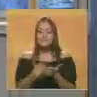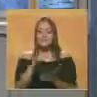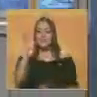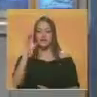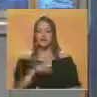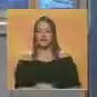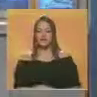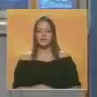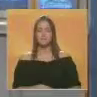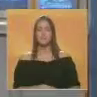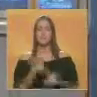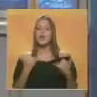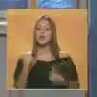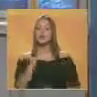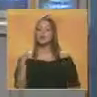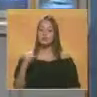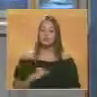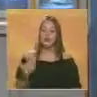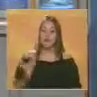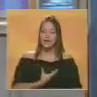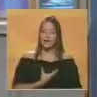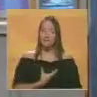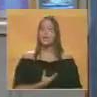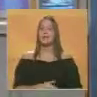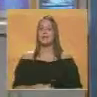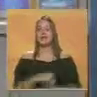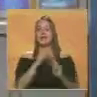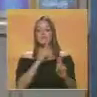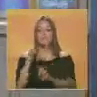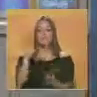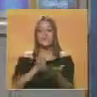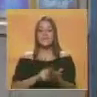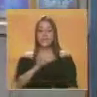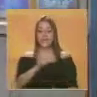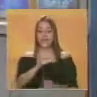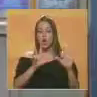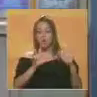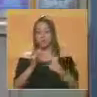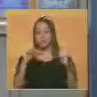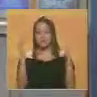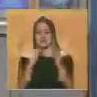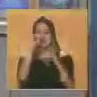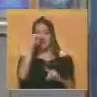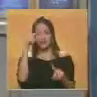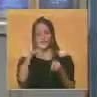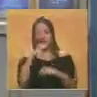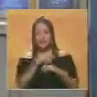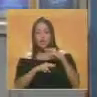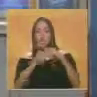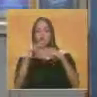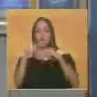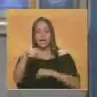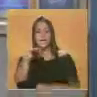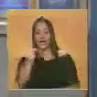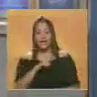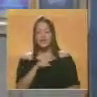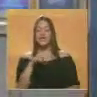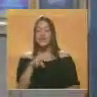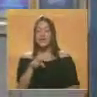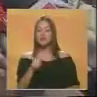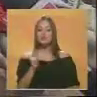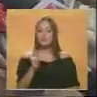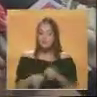Bien, volvemos al estado Zulia, porque Omar Prieto, alcalde de San Francisco, anunció que 1.580 viviendas es la meta de construcción para este año en esa